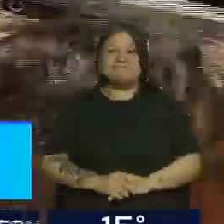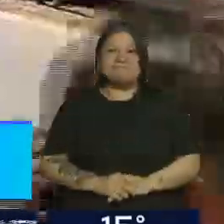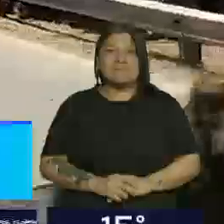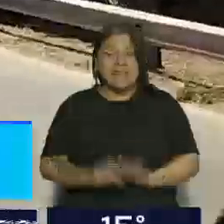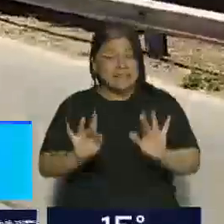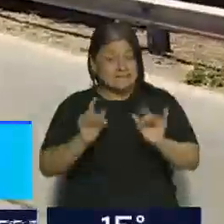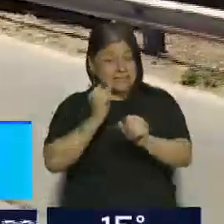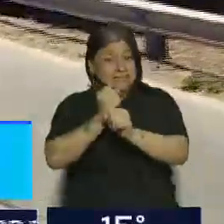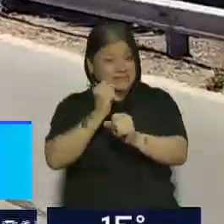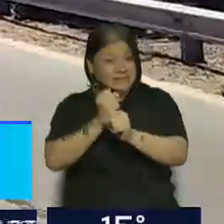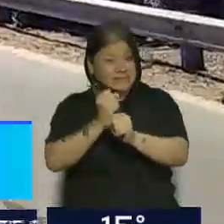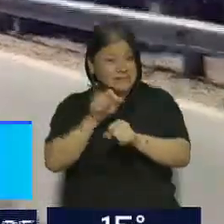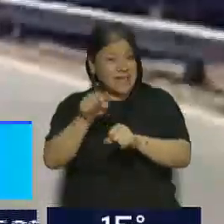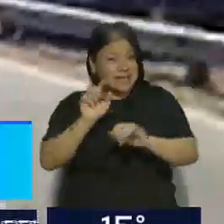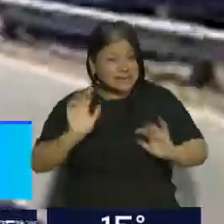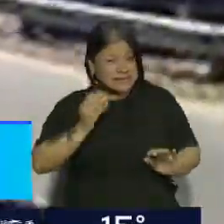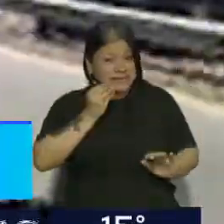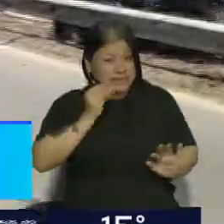Está difícil trabajar allí, Chicho.